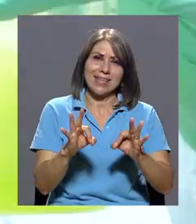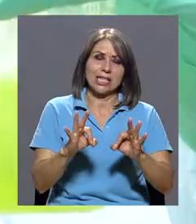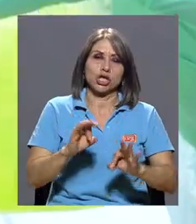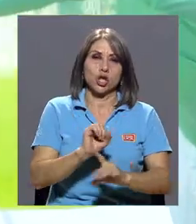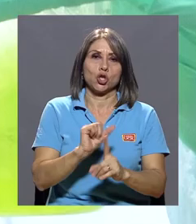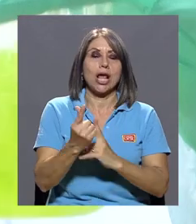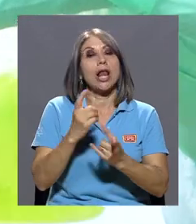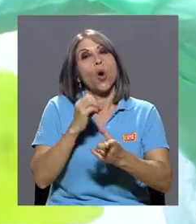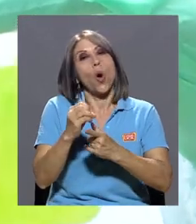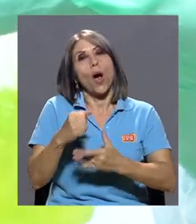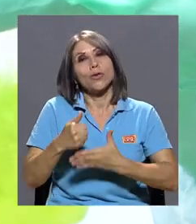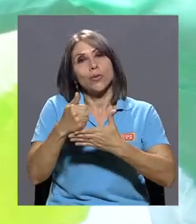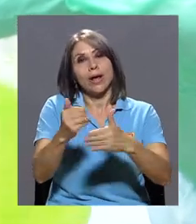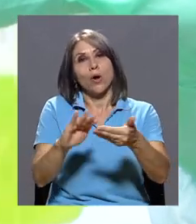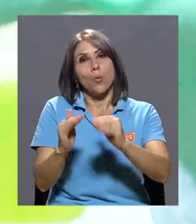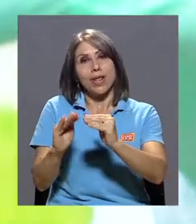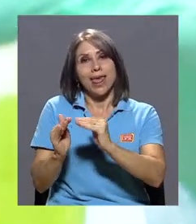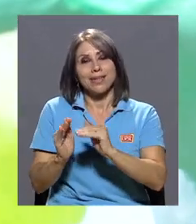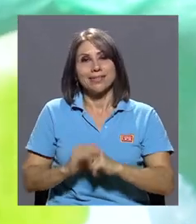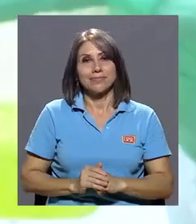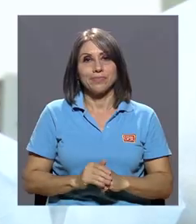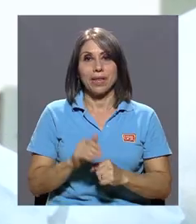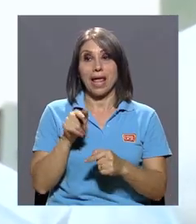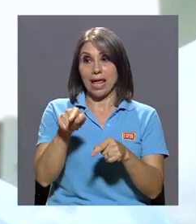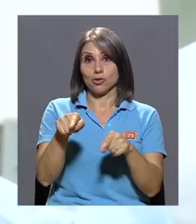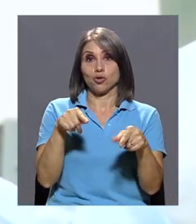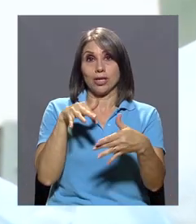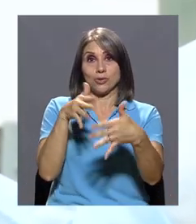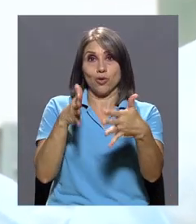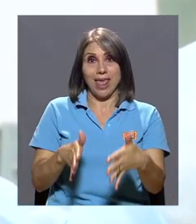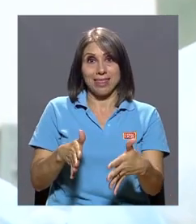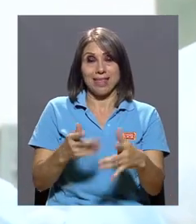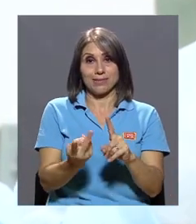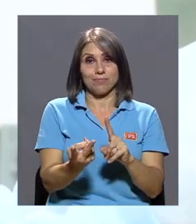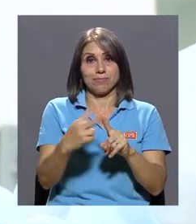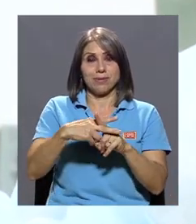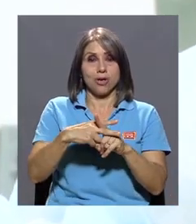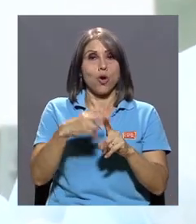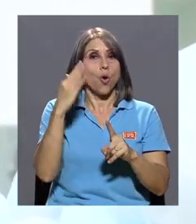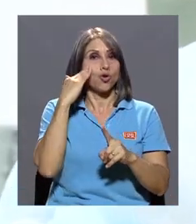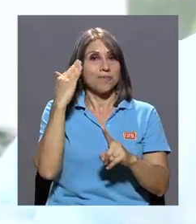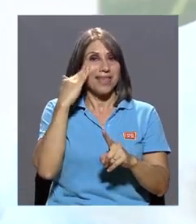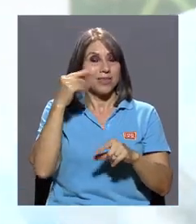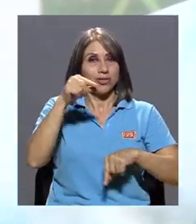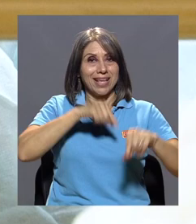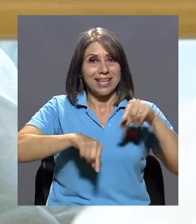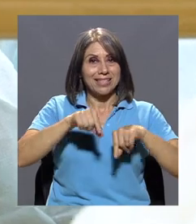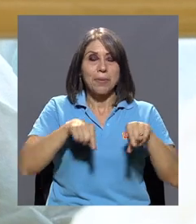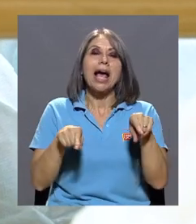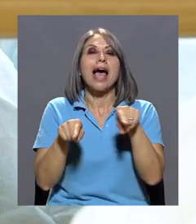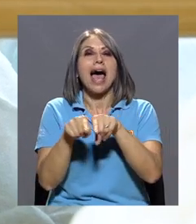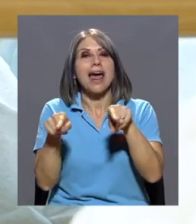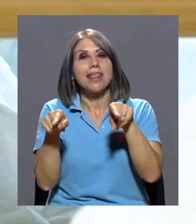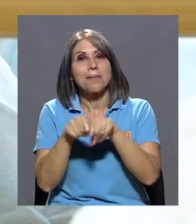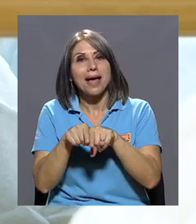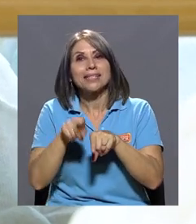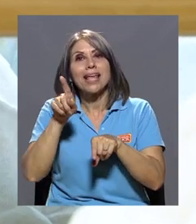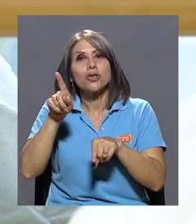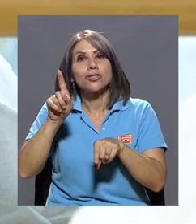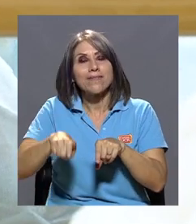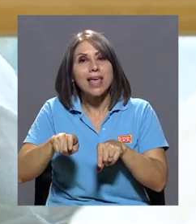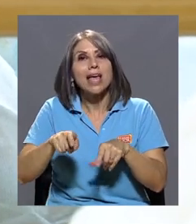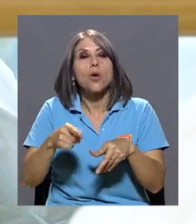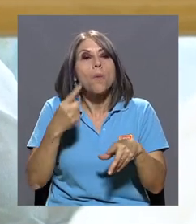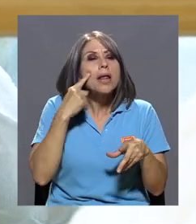a comunidades. Los estudiantes, además de poner en práctica sus conocimientos en química, tuvieron que